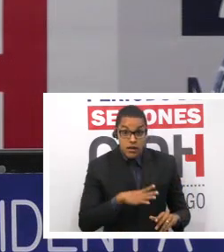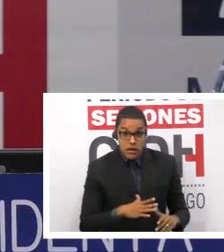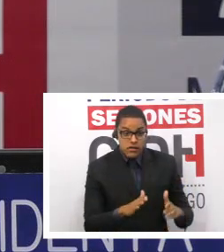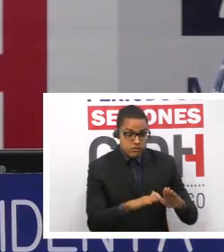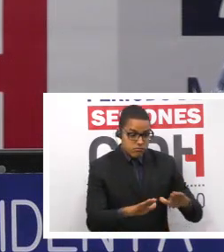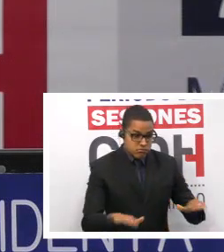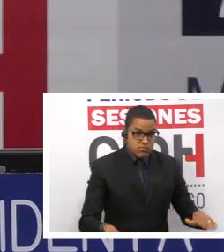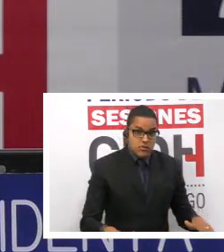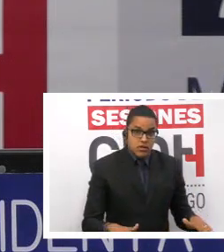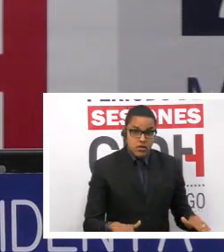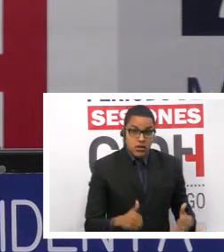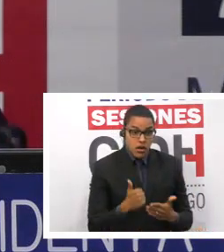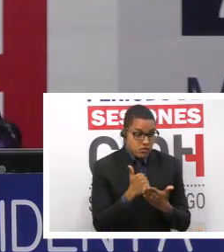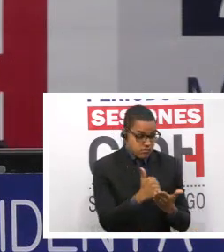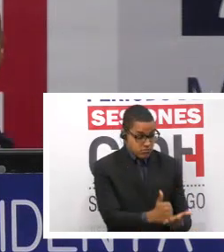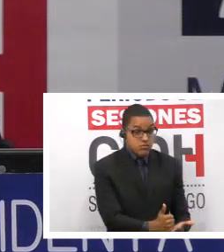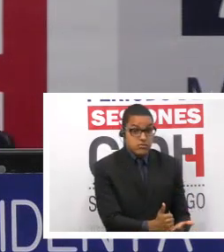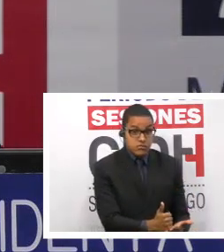of experts